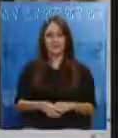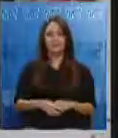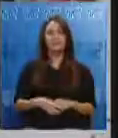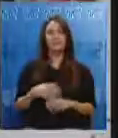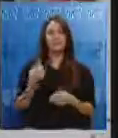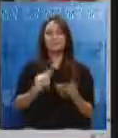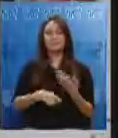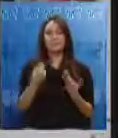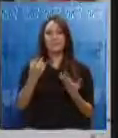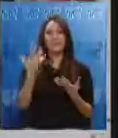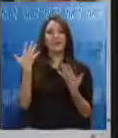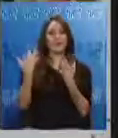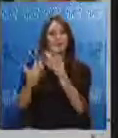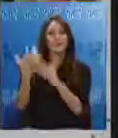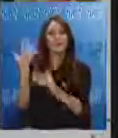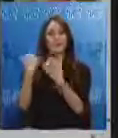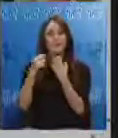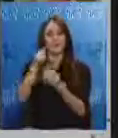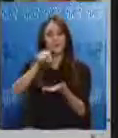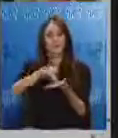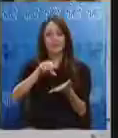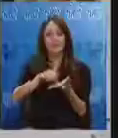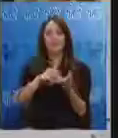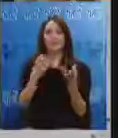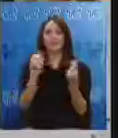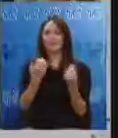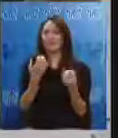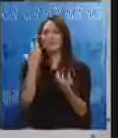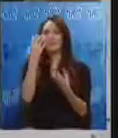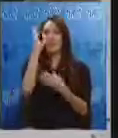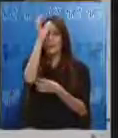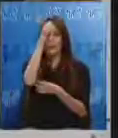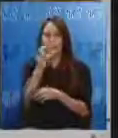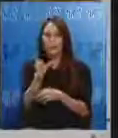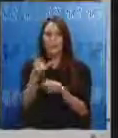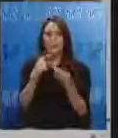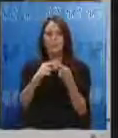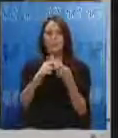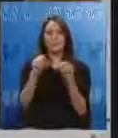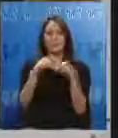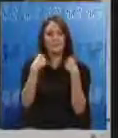carácter histórico de la ciudad con sus expresiones culturales y sociales